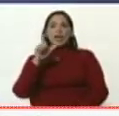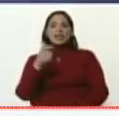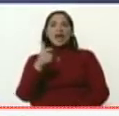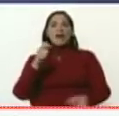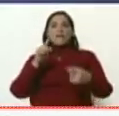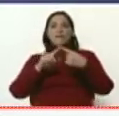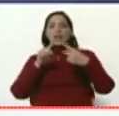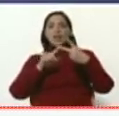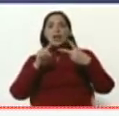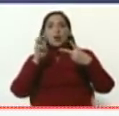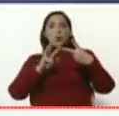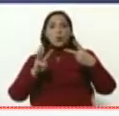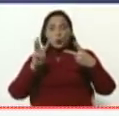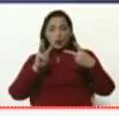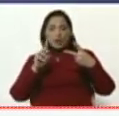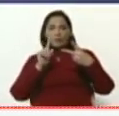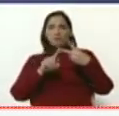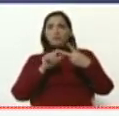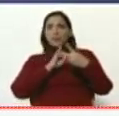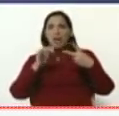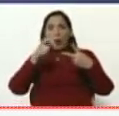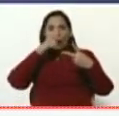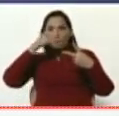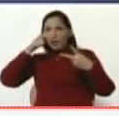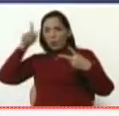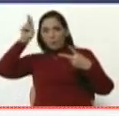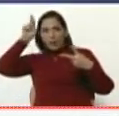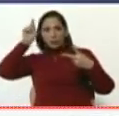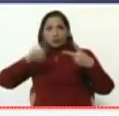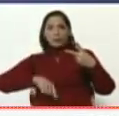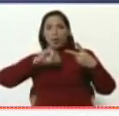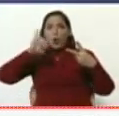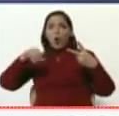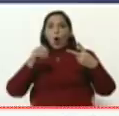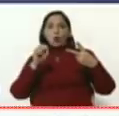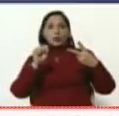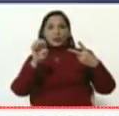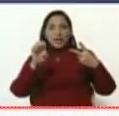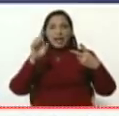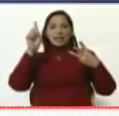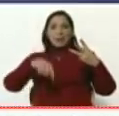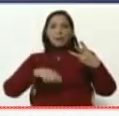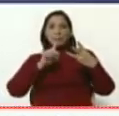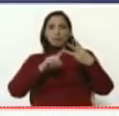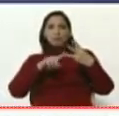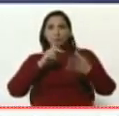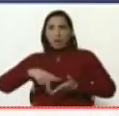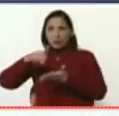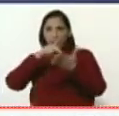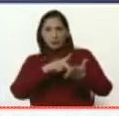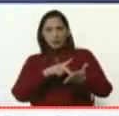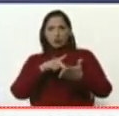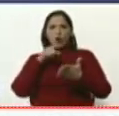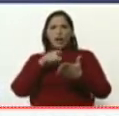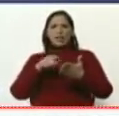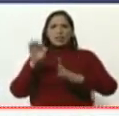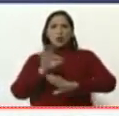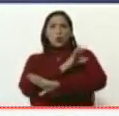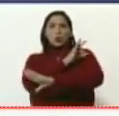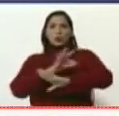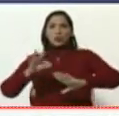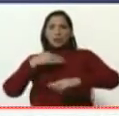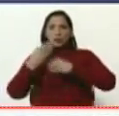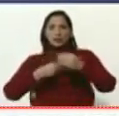Wilka Fernández, quien operó desde Perú, José Manuel Olivares, quien también tuvo una participación en ese concierto que se